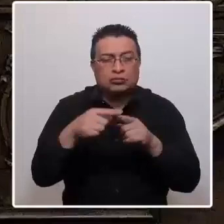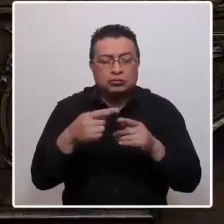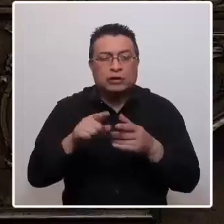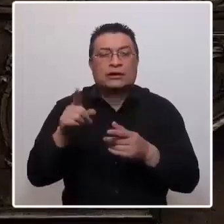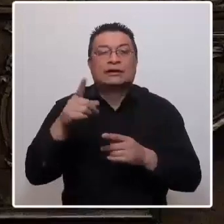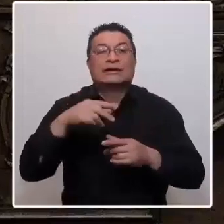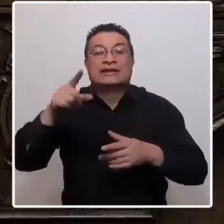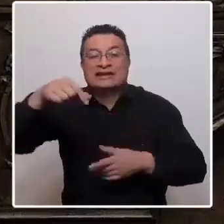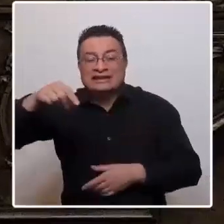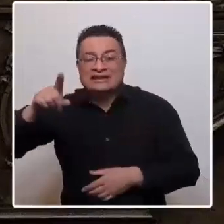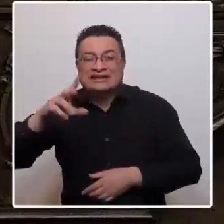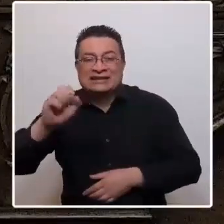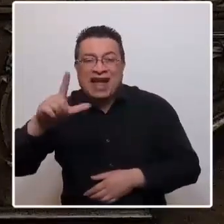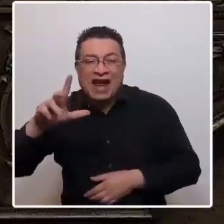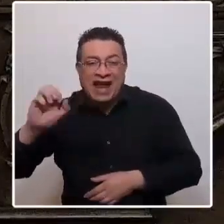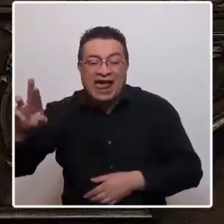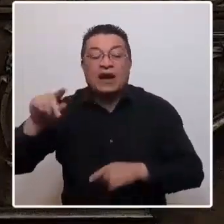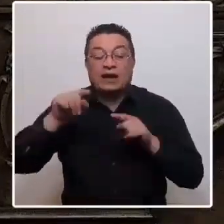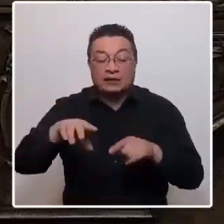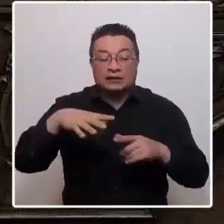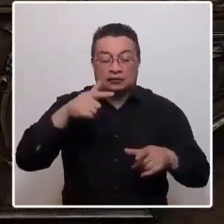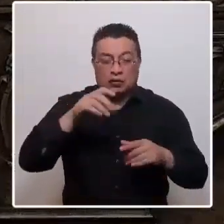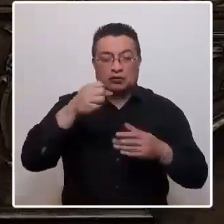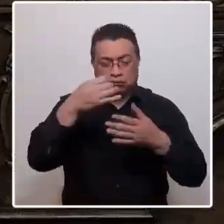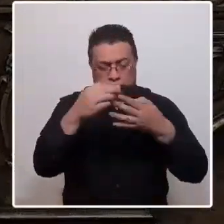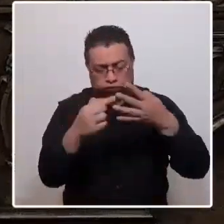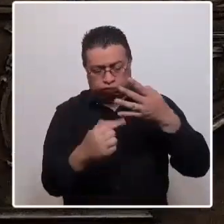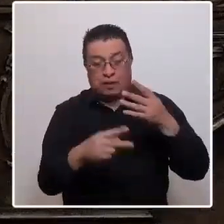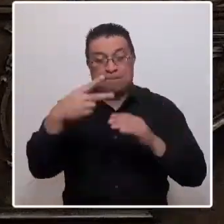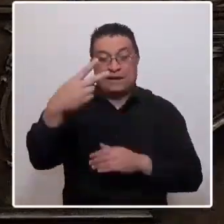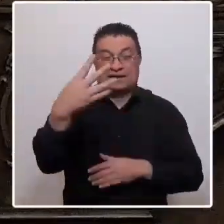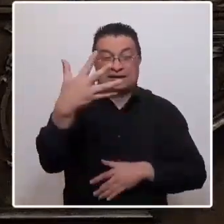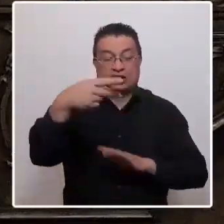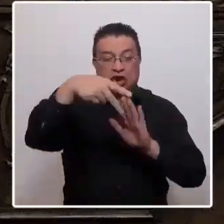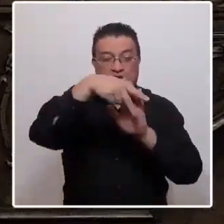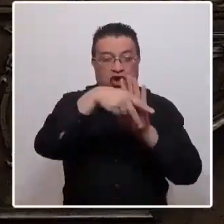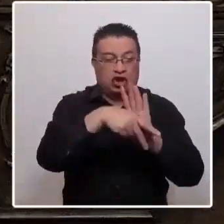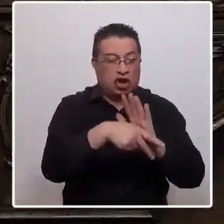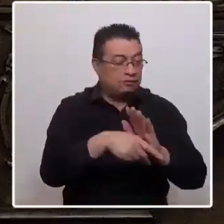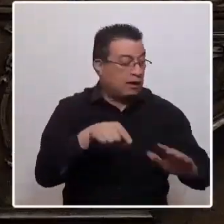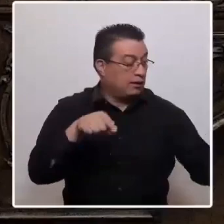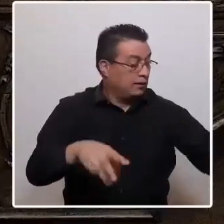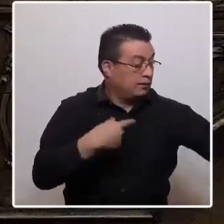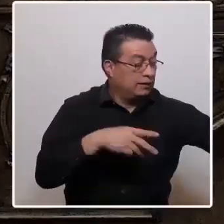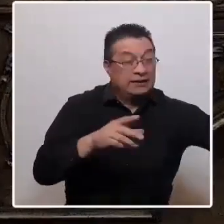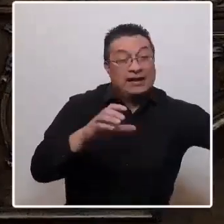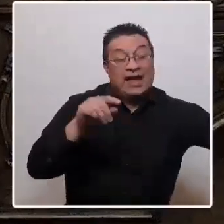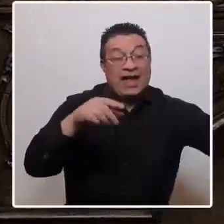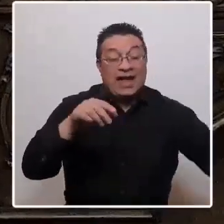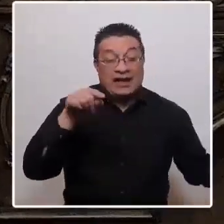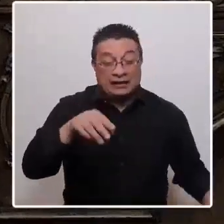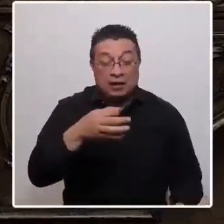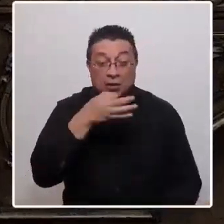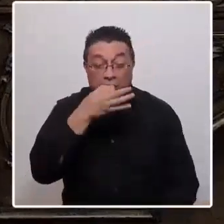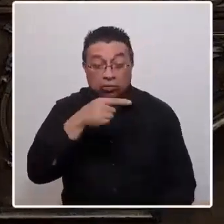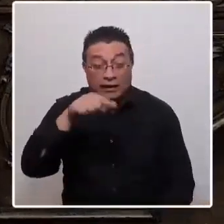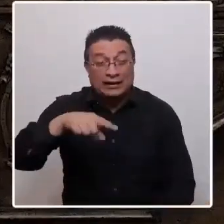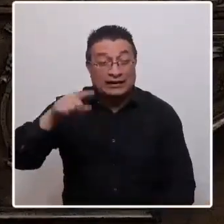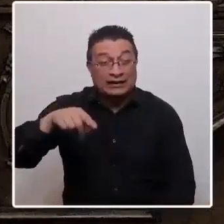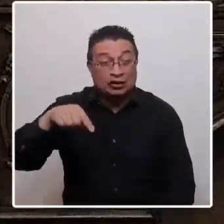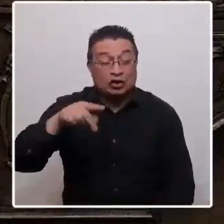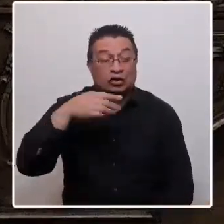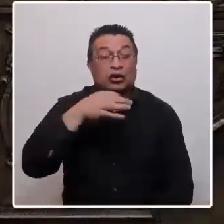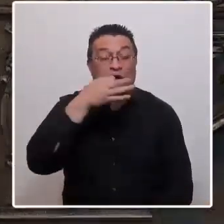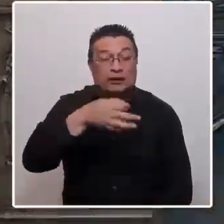Salares, aprobamos en general 25 normas. En cuanto al Estatuto Constitucional de la Tierra y el Territorio, establecimiento